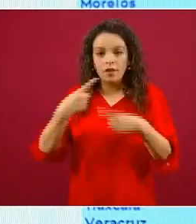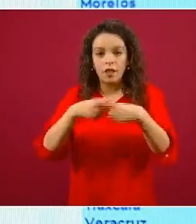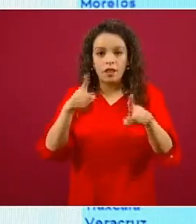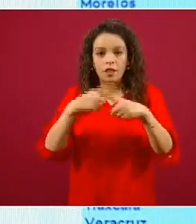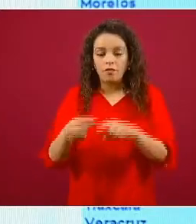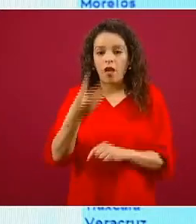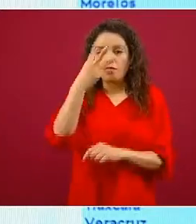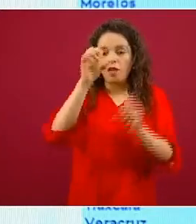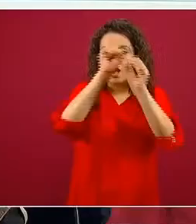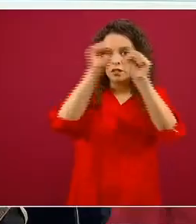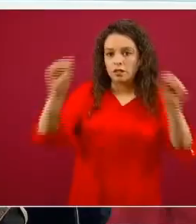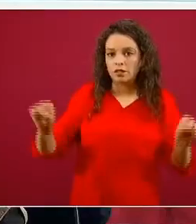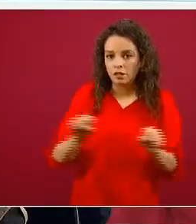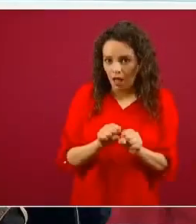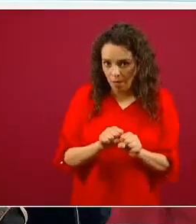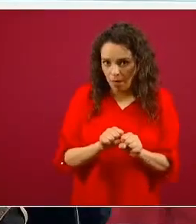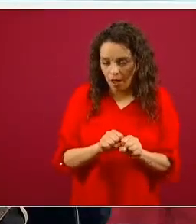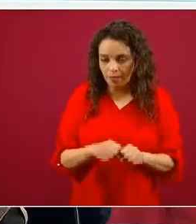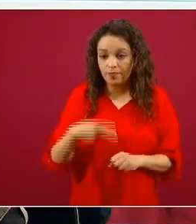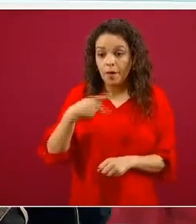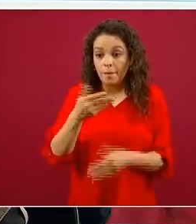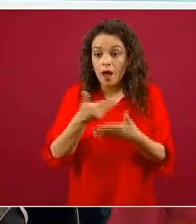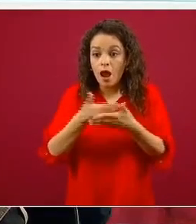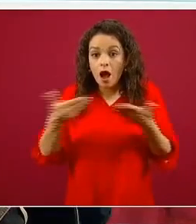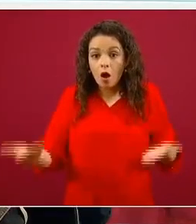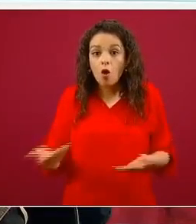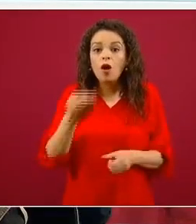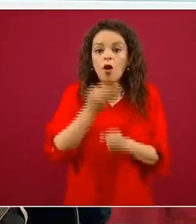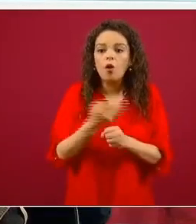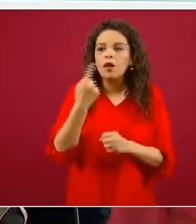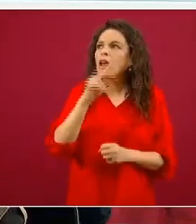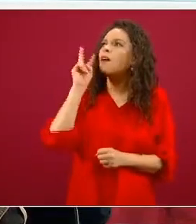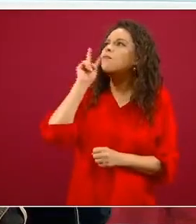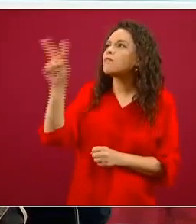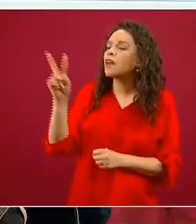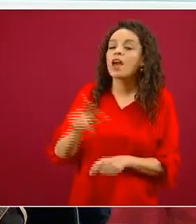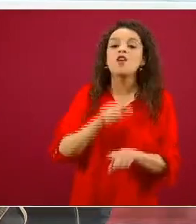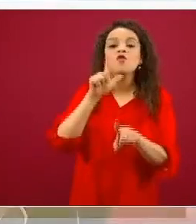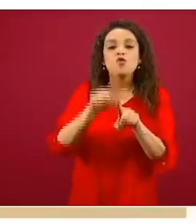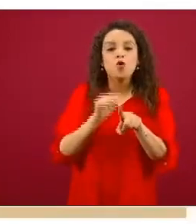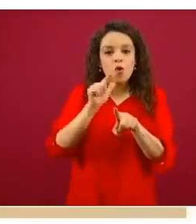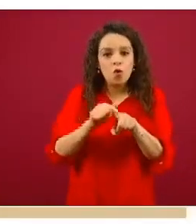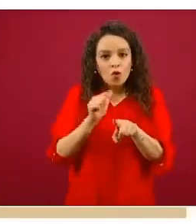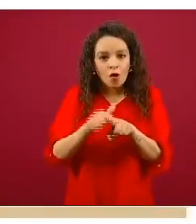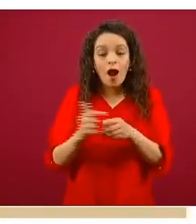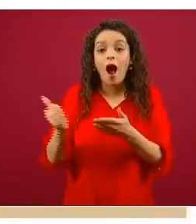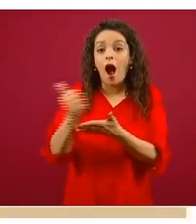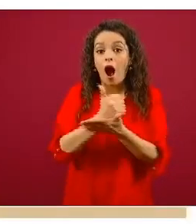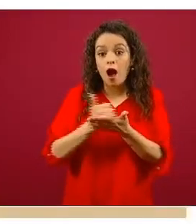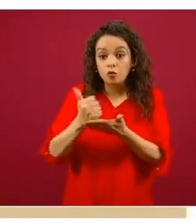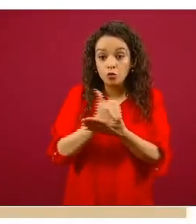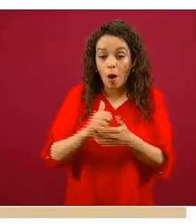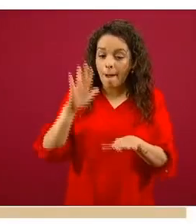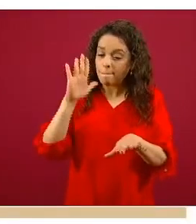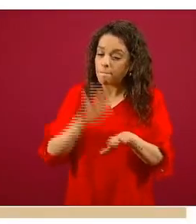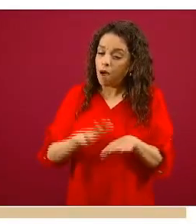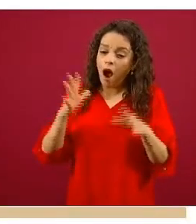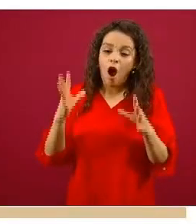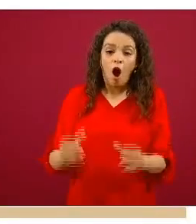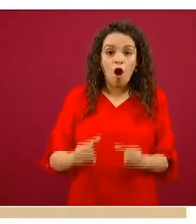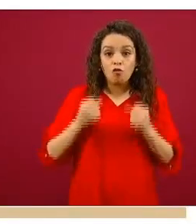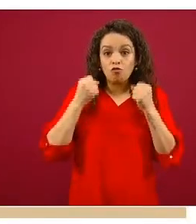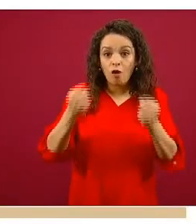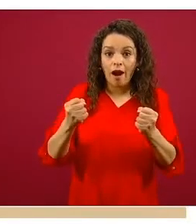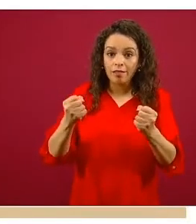sistemas operativos o aplicaciones, y ahora lo que vemos son también colores, ahora en azul, colores más intensos